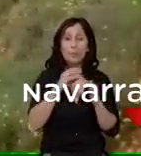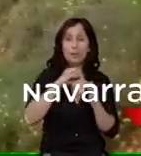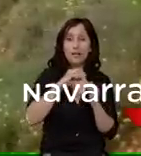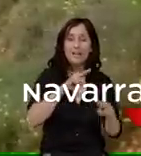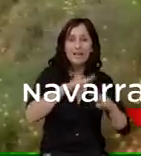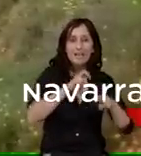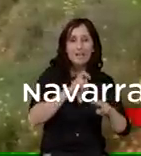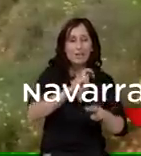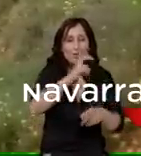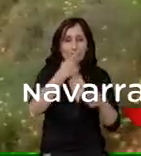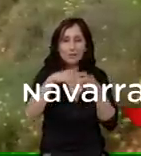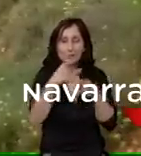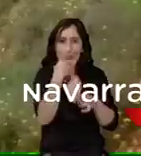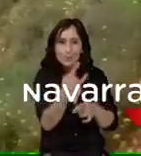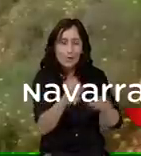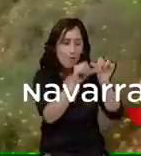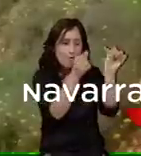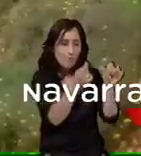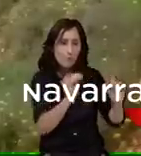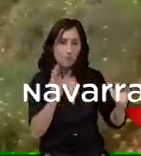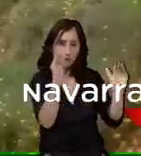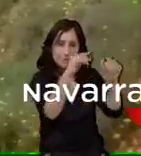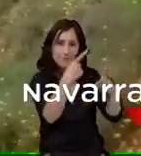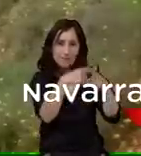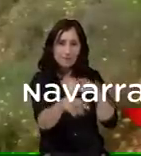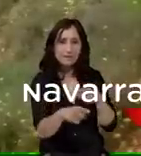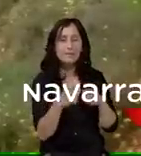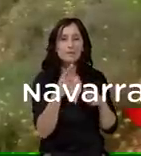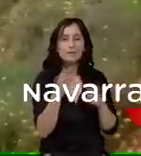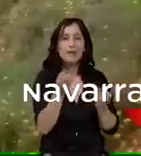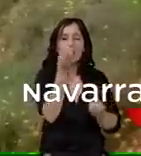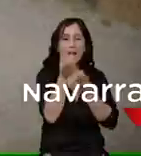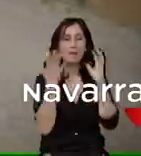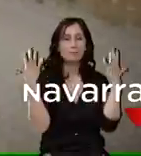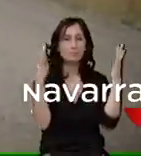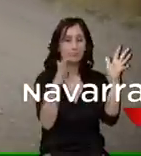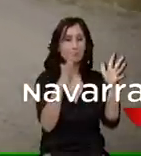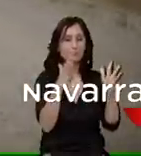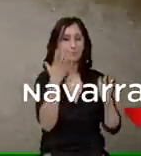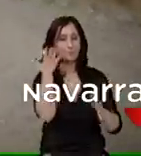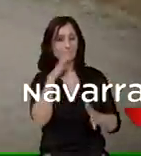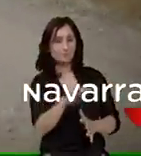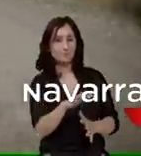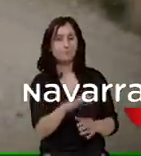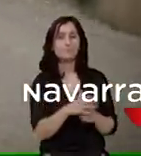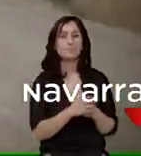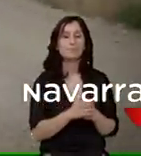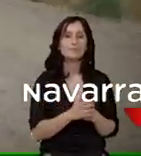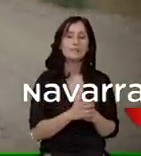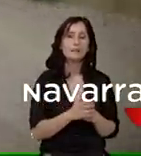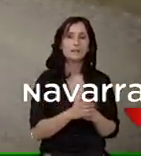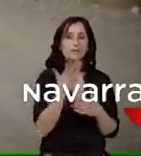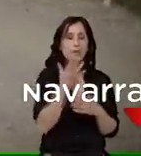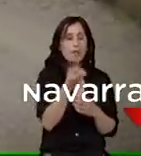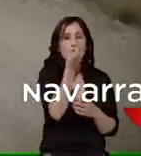tiene otro tipo de formaciones. La vegetación es cierto que es un poquito más exuberante y es más fácil de encontrar otro tipo de